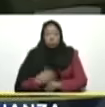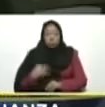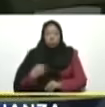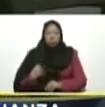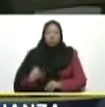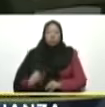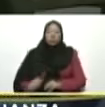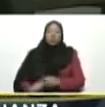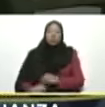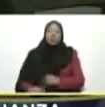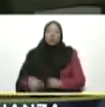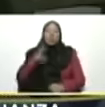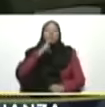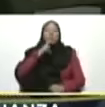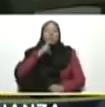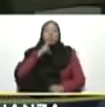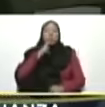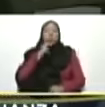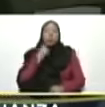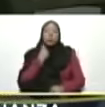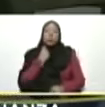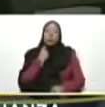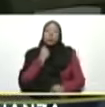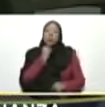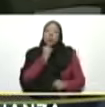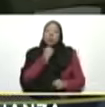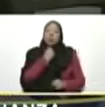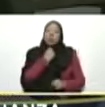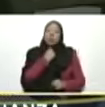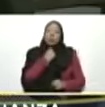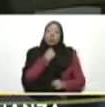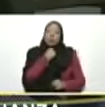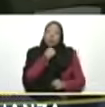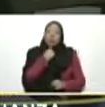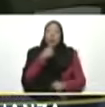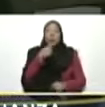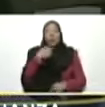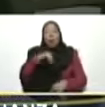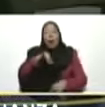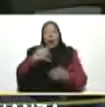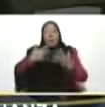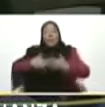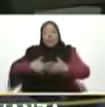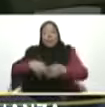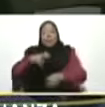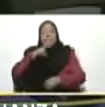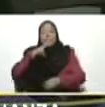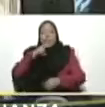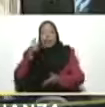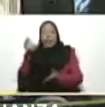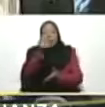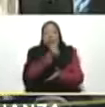el oro, el arco minero que diseñó el comandante Chávez.